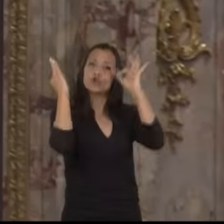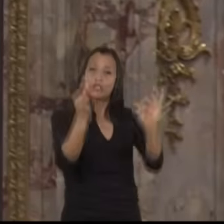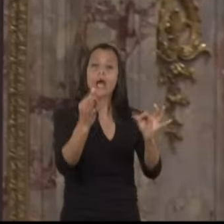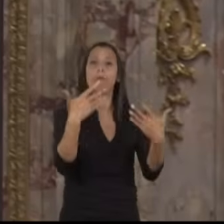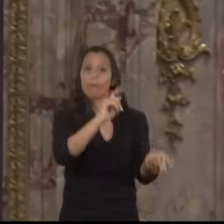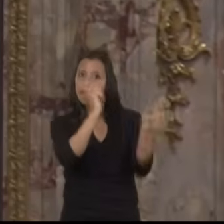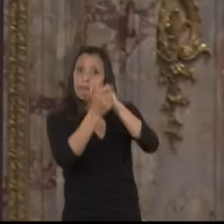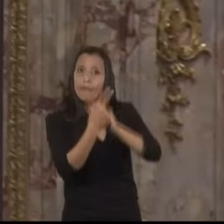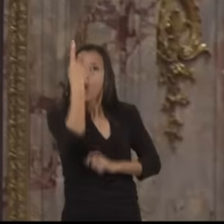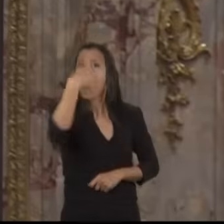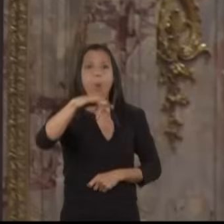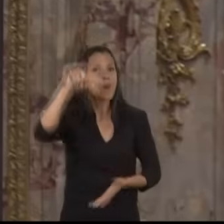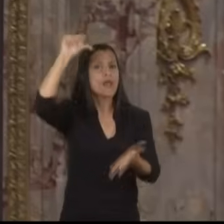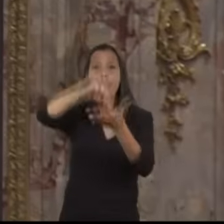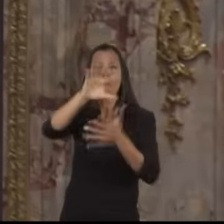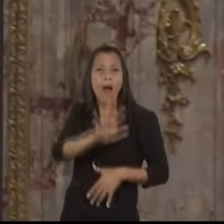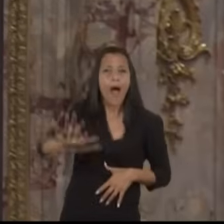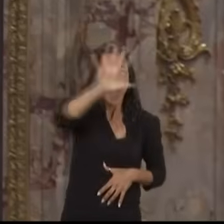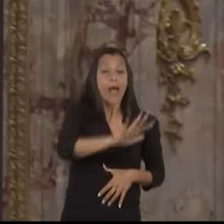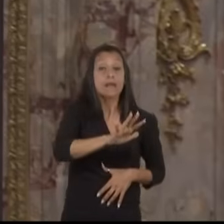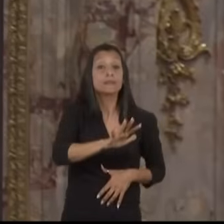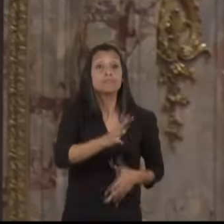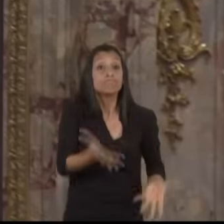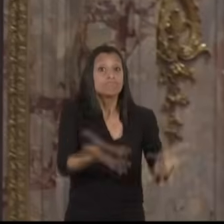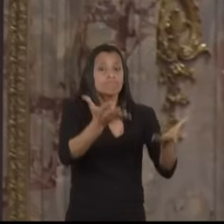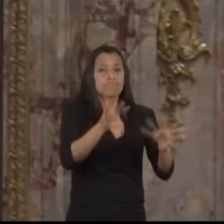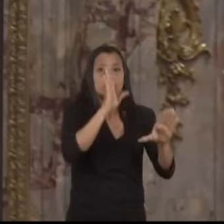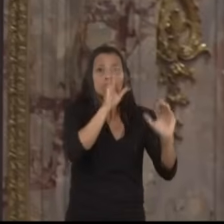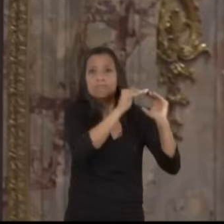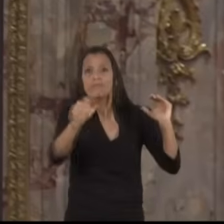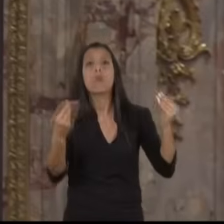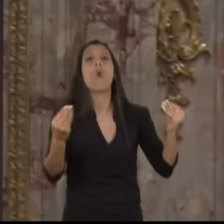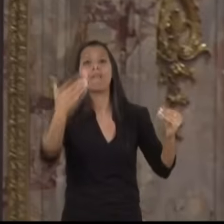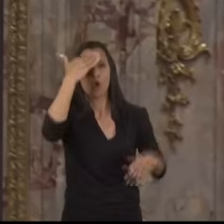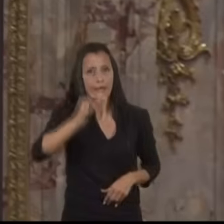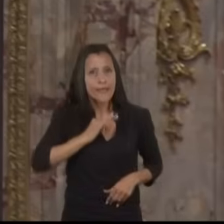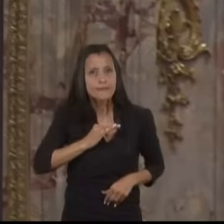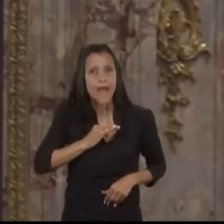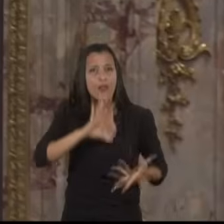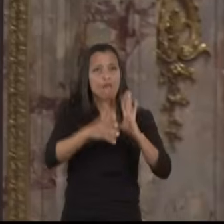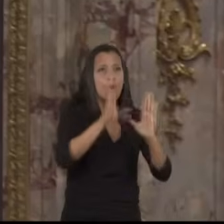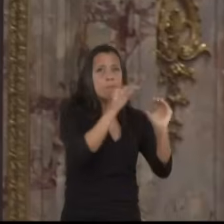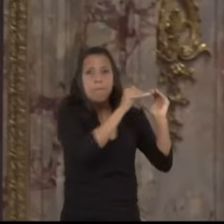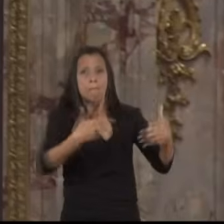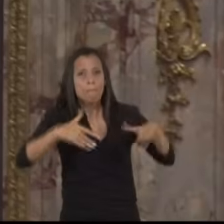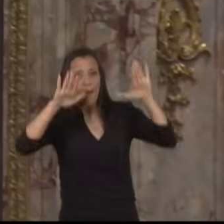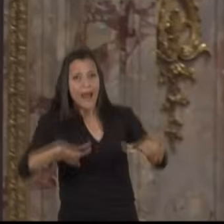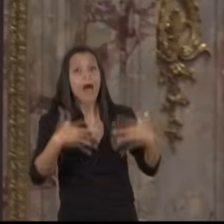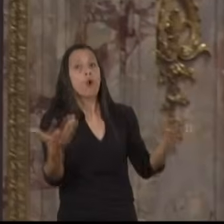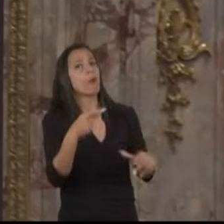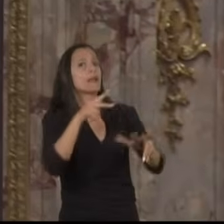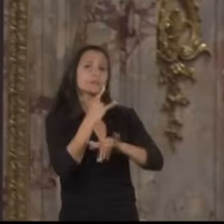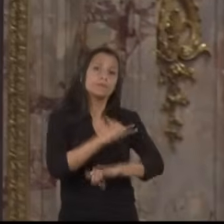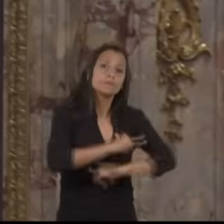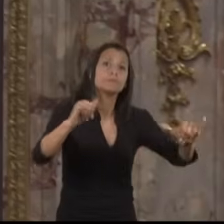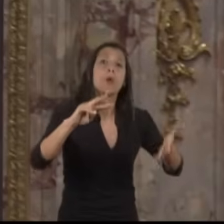convertirnos en el único país de la región que no creció en los últimos 15 años. Por esto mismo, desde el primer momento planteamos